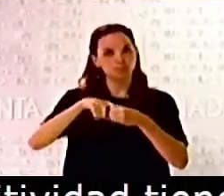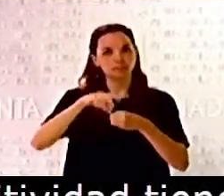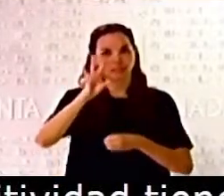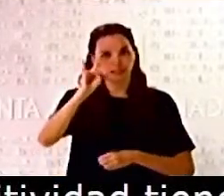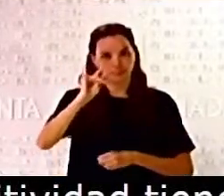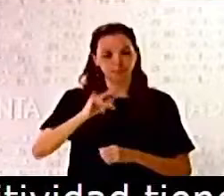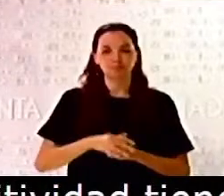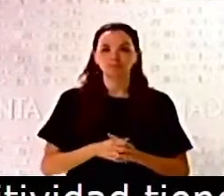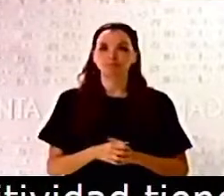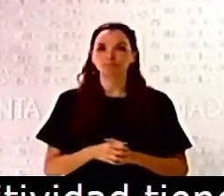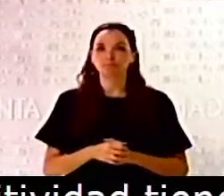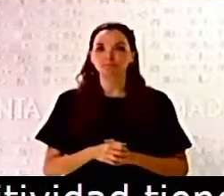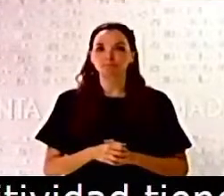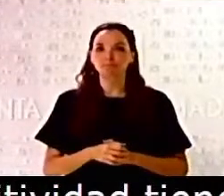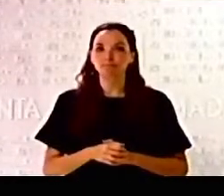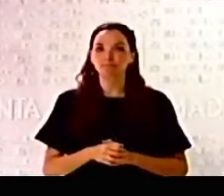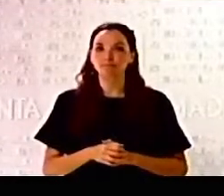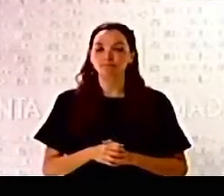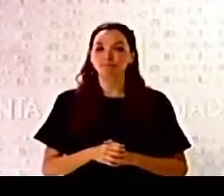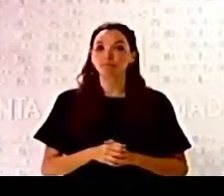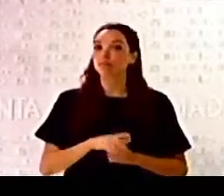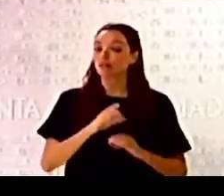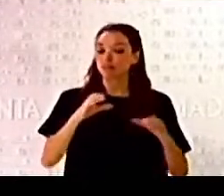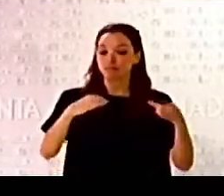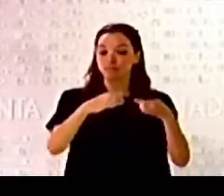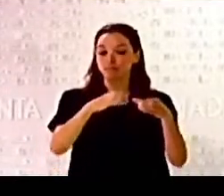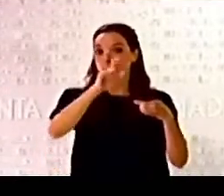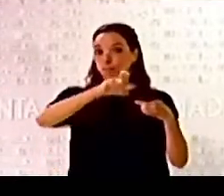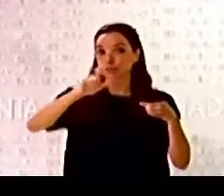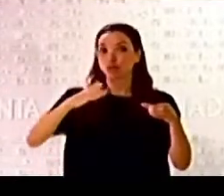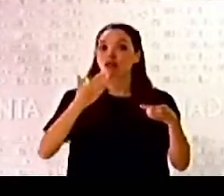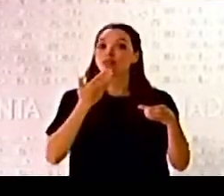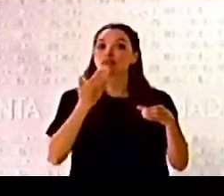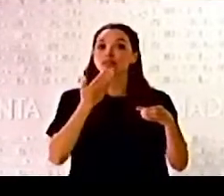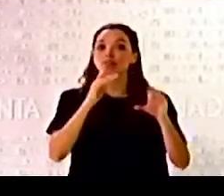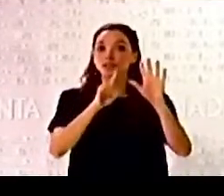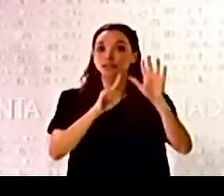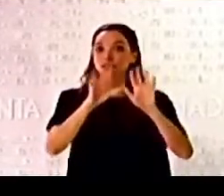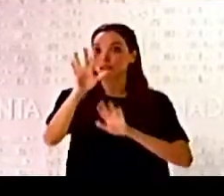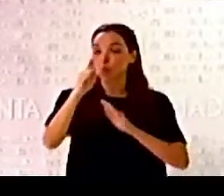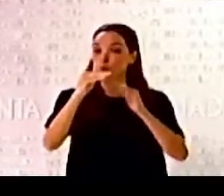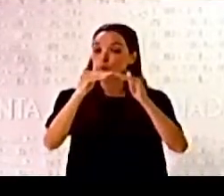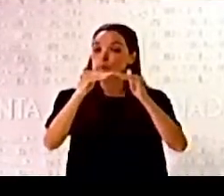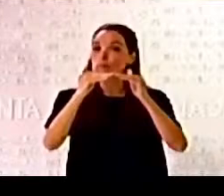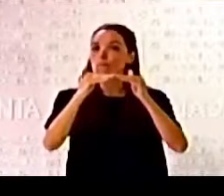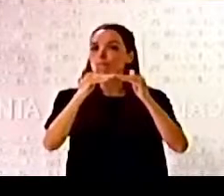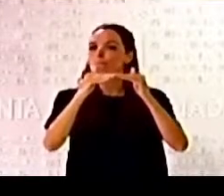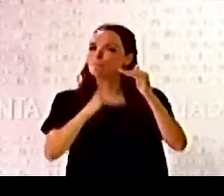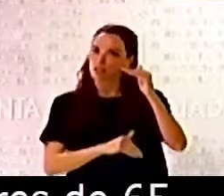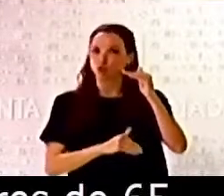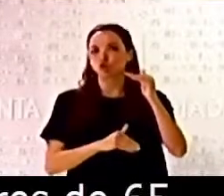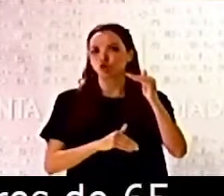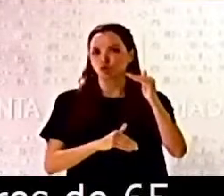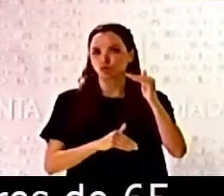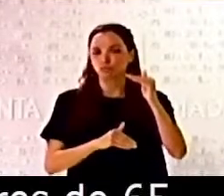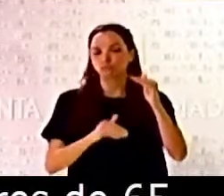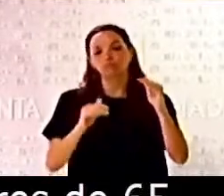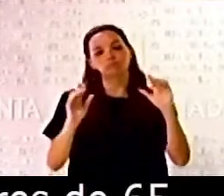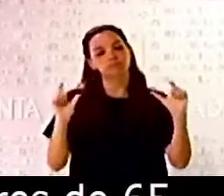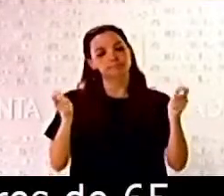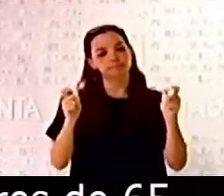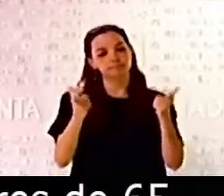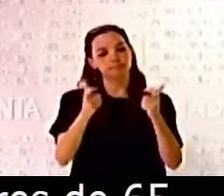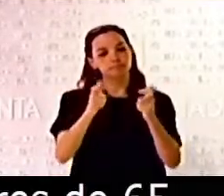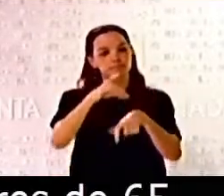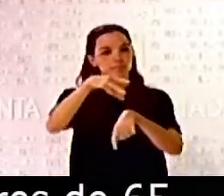Está bajando también la incidencia en mayores de 65 años. Esto es algo que no se veía en los días anteriores